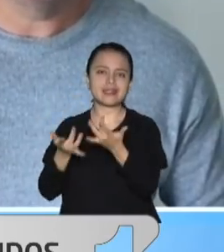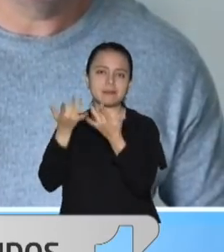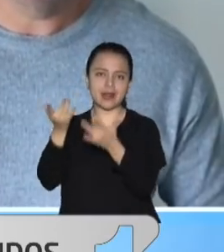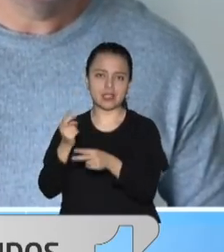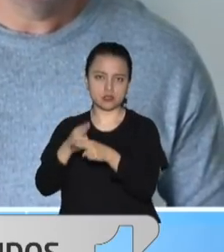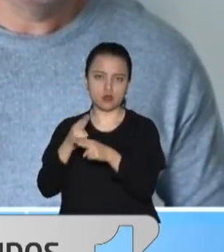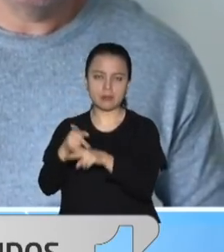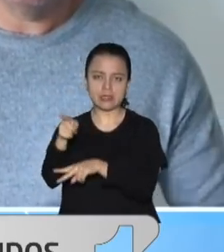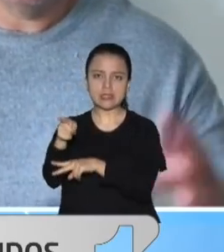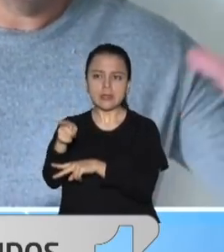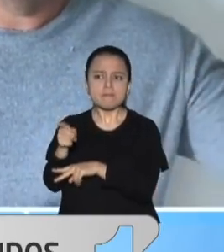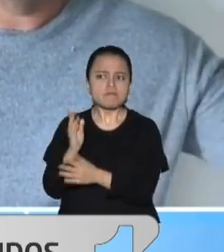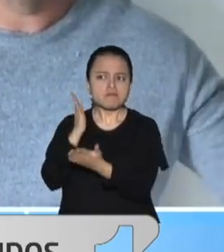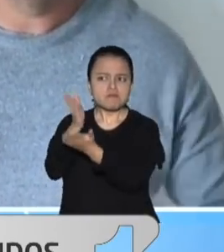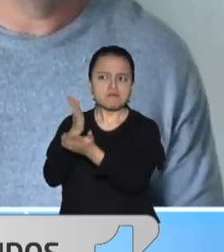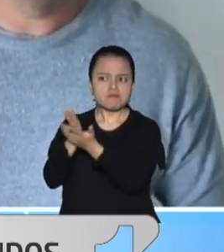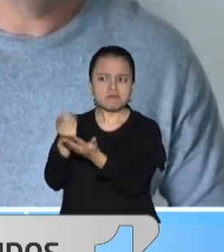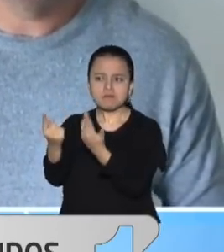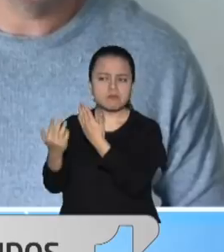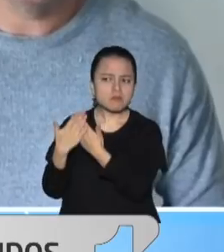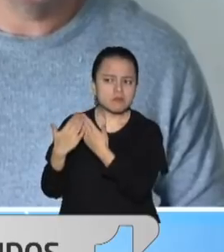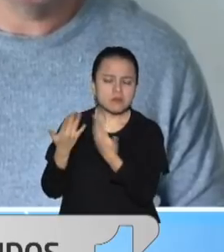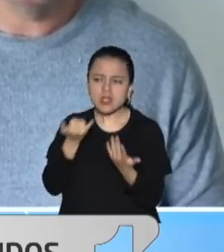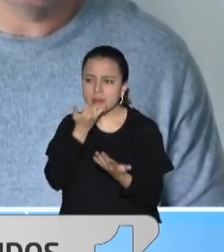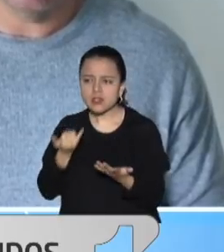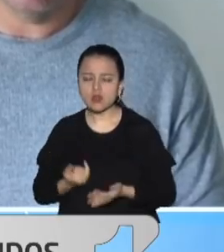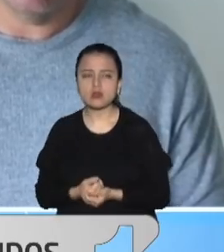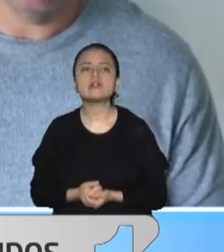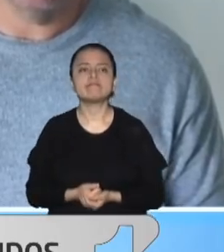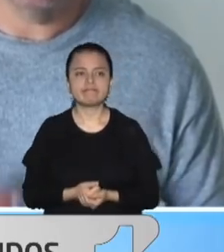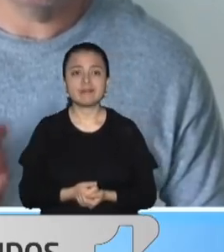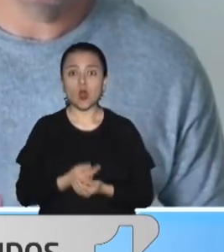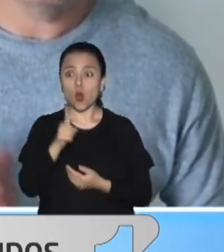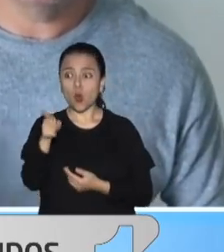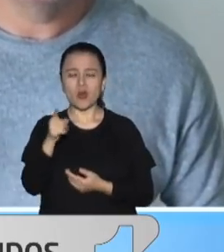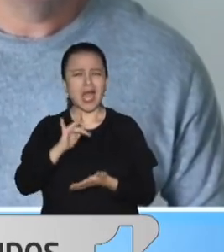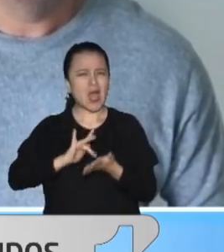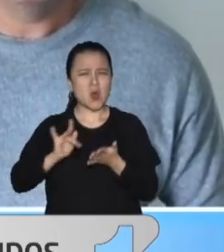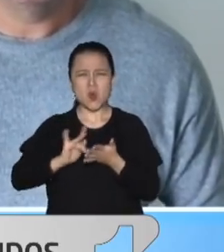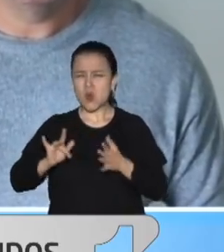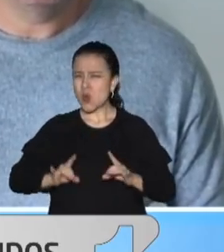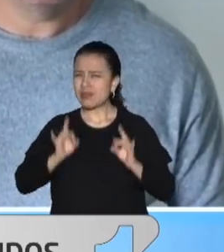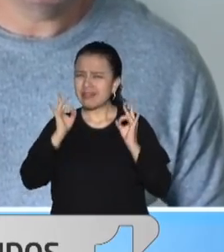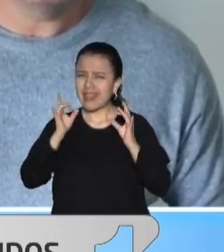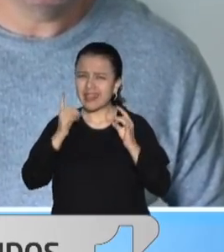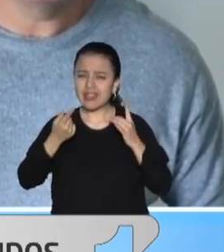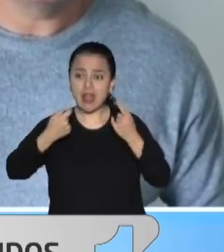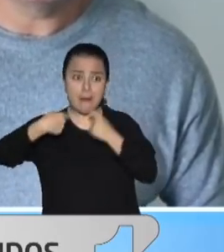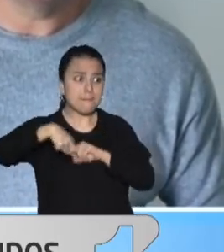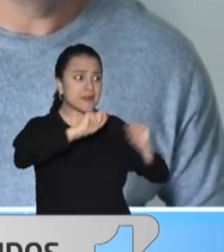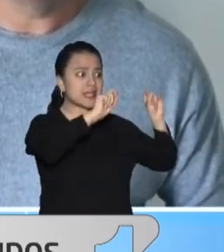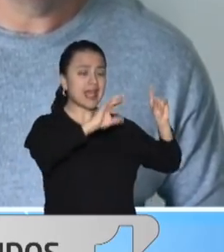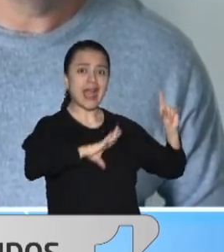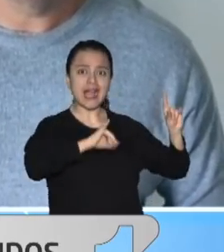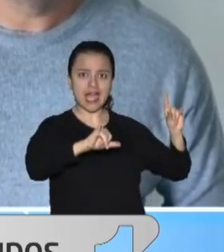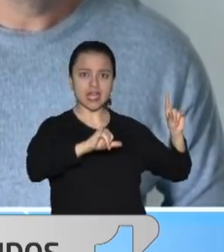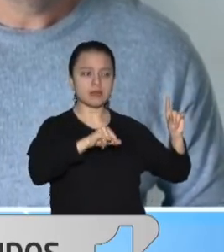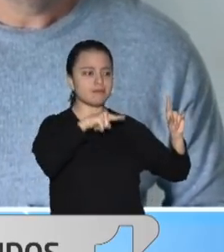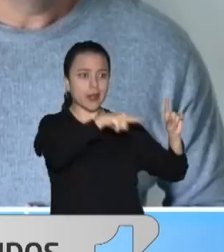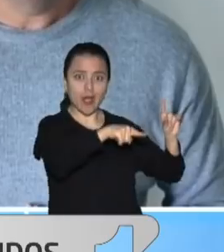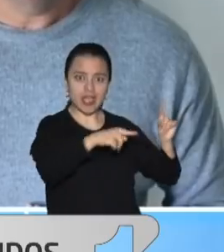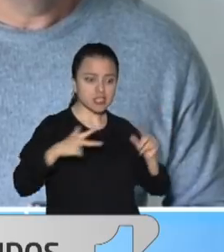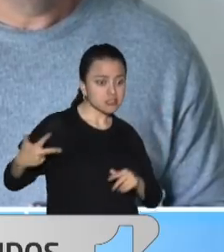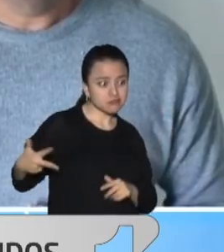personas fallecidas, una persona que falleció en la ciudad de Cali cuando fue trasladada y otra persona que falleció directamente en el hospital del municipio de